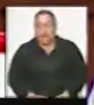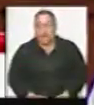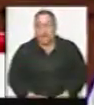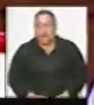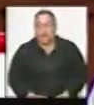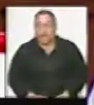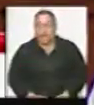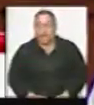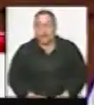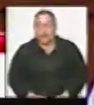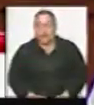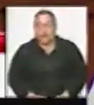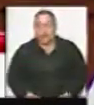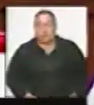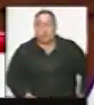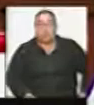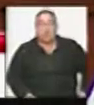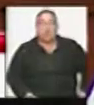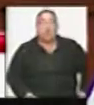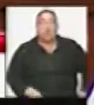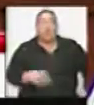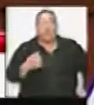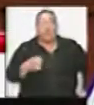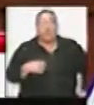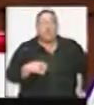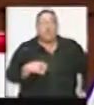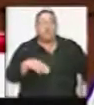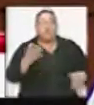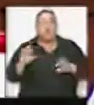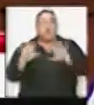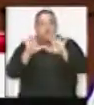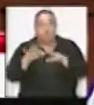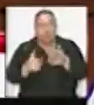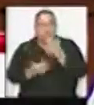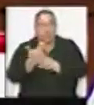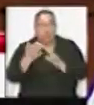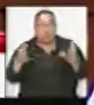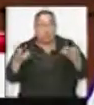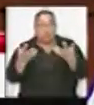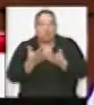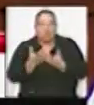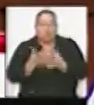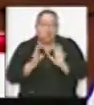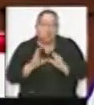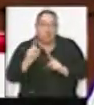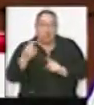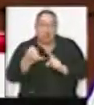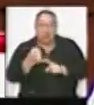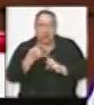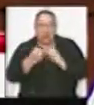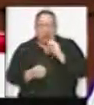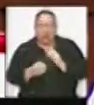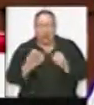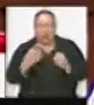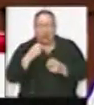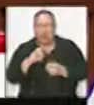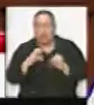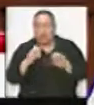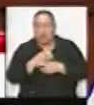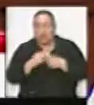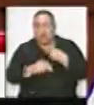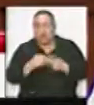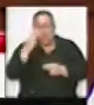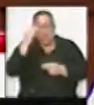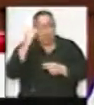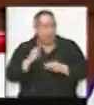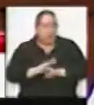caso probablemente se haga algún texto conjunto y consensuado, que primero corregir donde dice Consejo Nacional